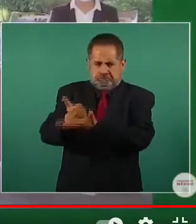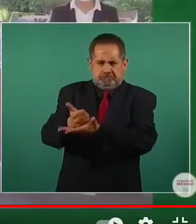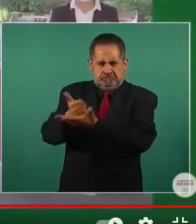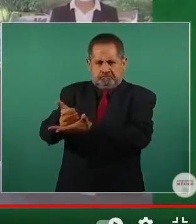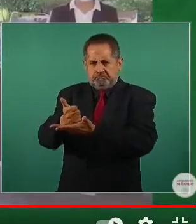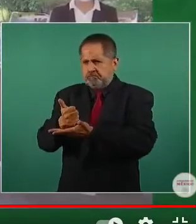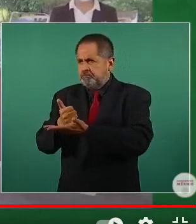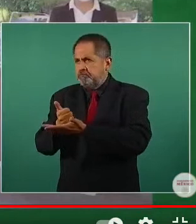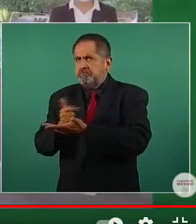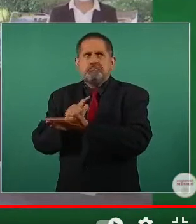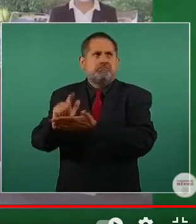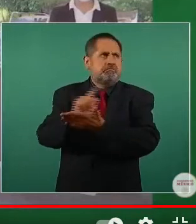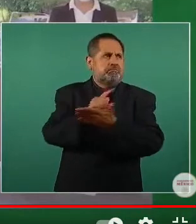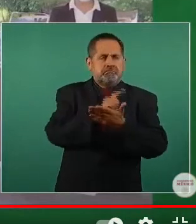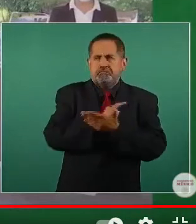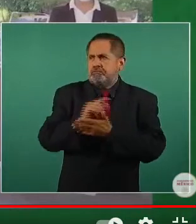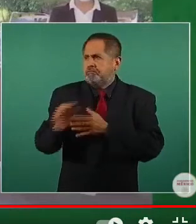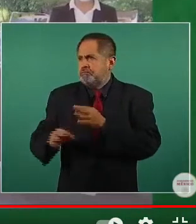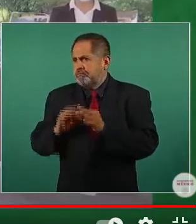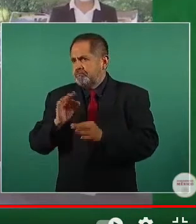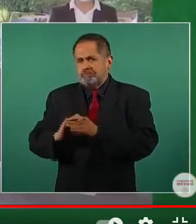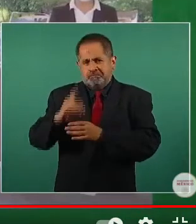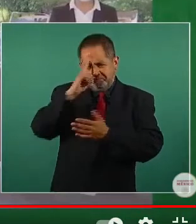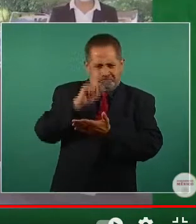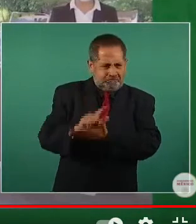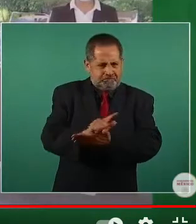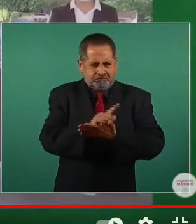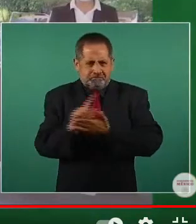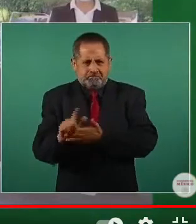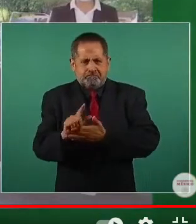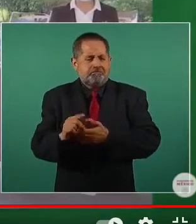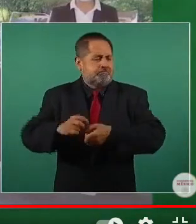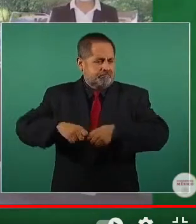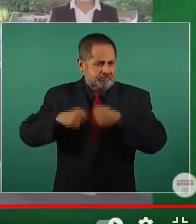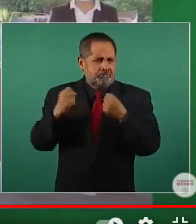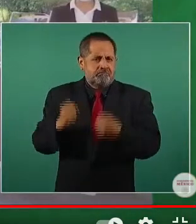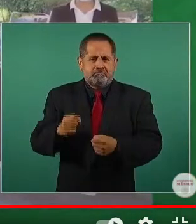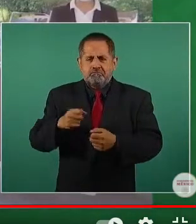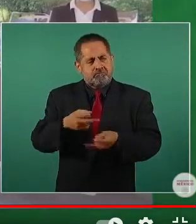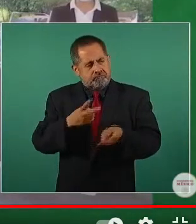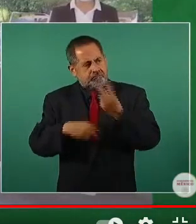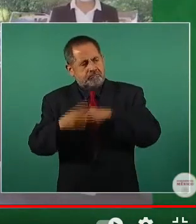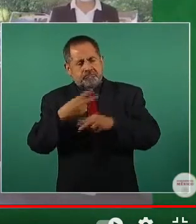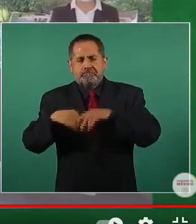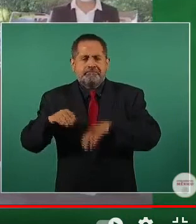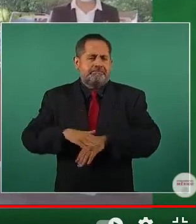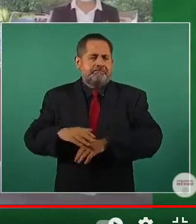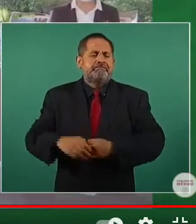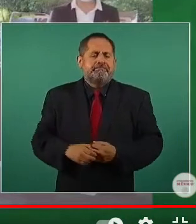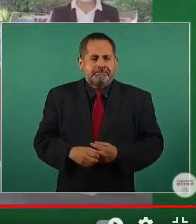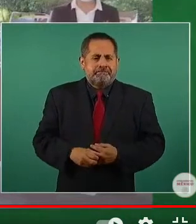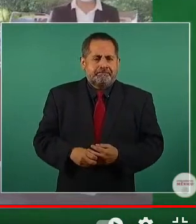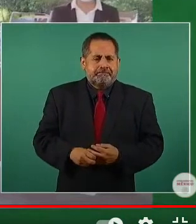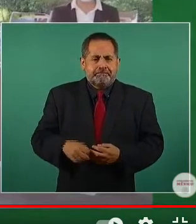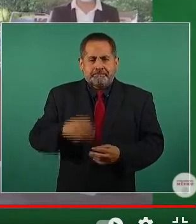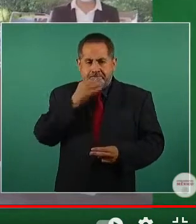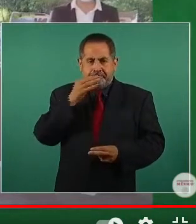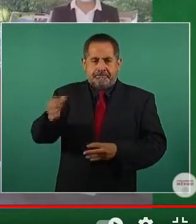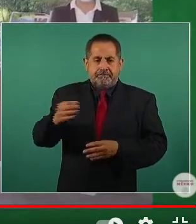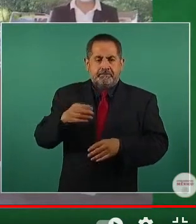la finalidad de recibir lo más sano y seguro a los compañeros. Le quiero informar